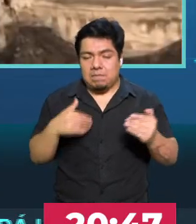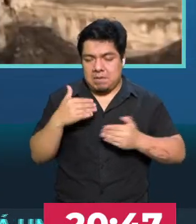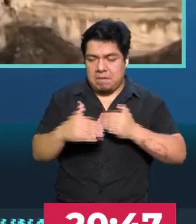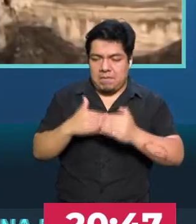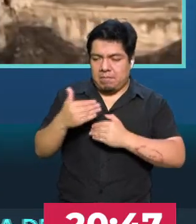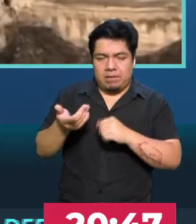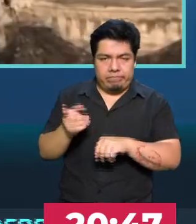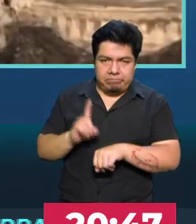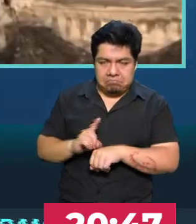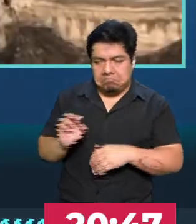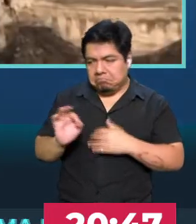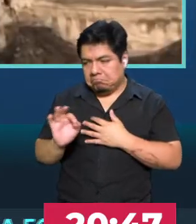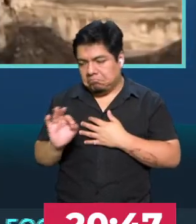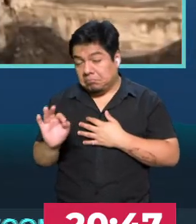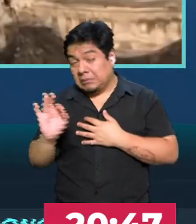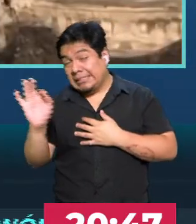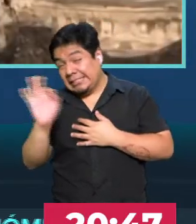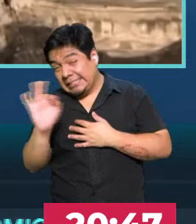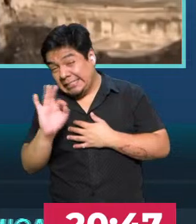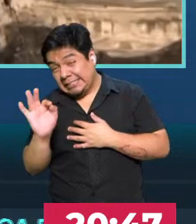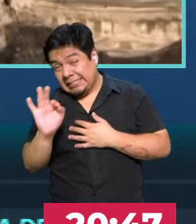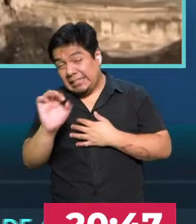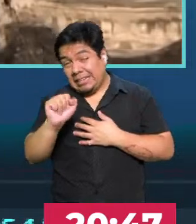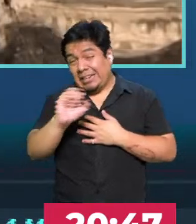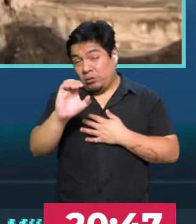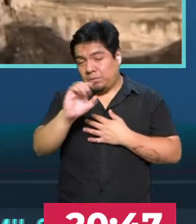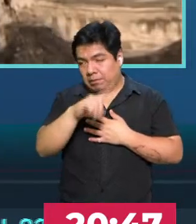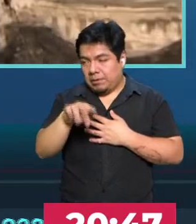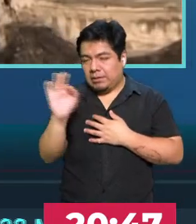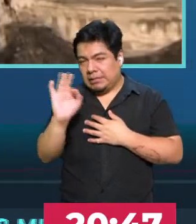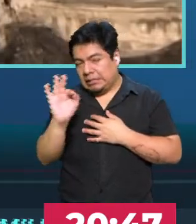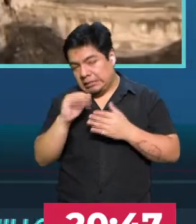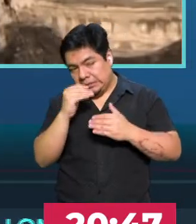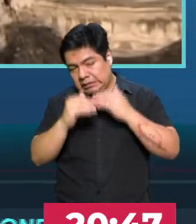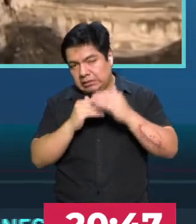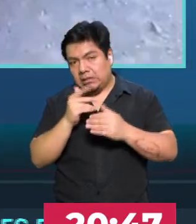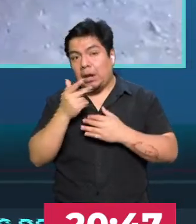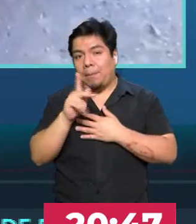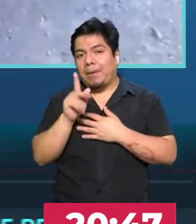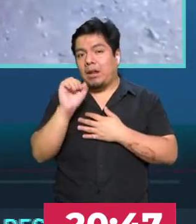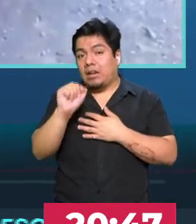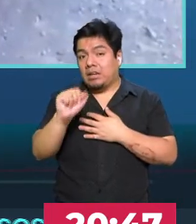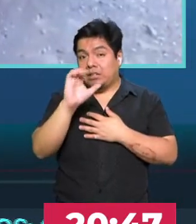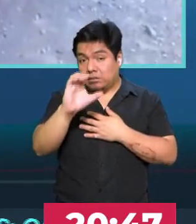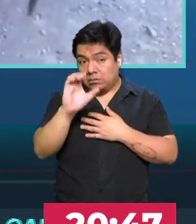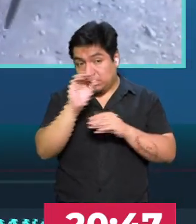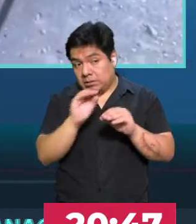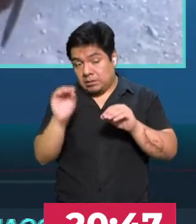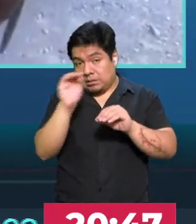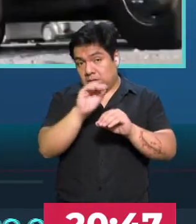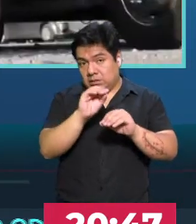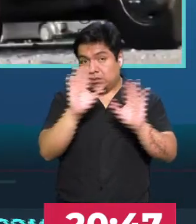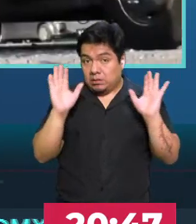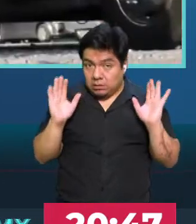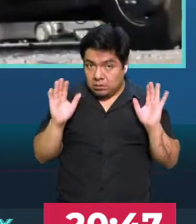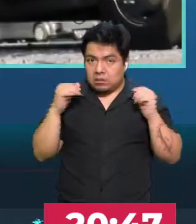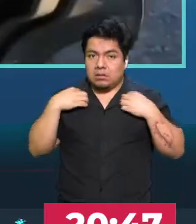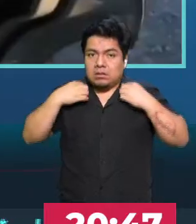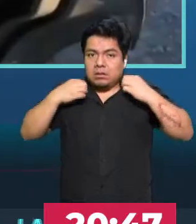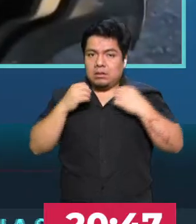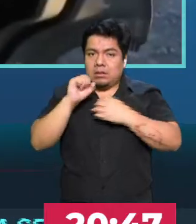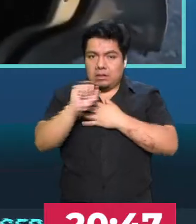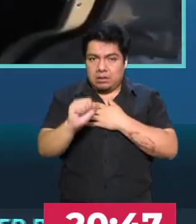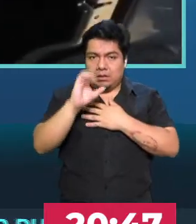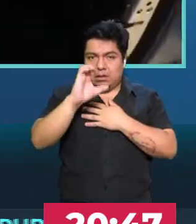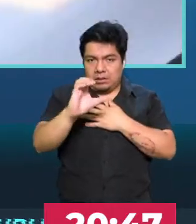muy posiblemente pudiera llegar a la Suprema Corte. El tema es que si llega a la Suprema Corte y dado de que la Suprema